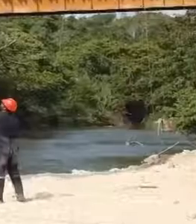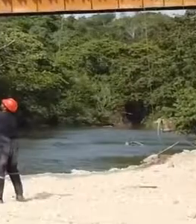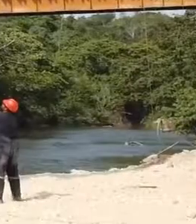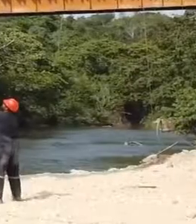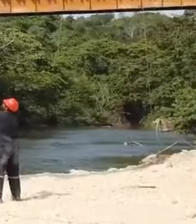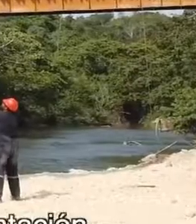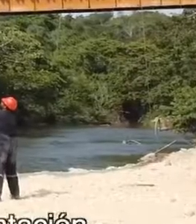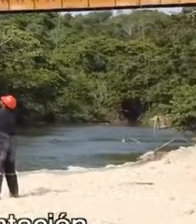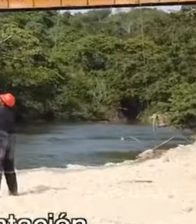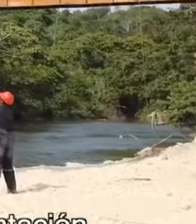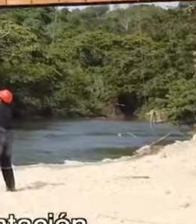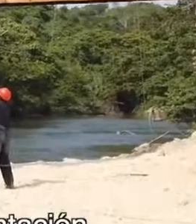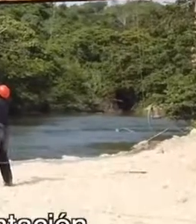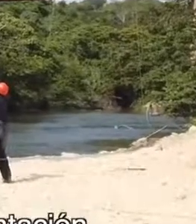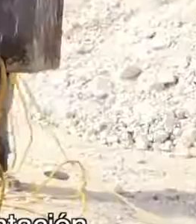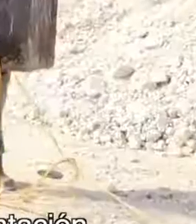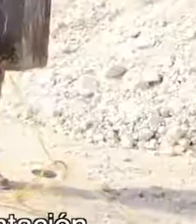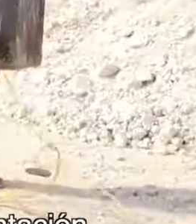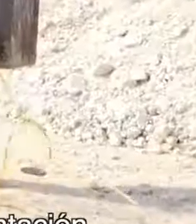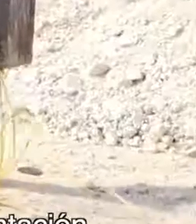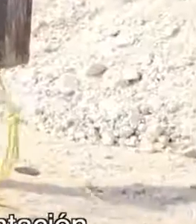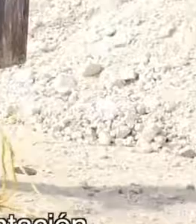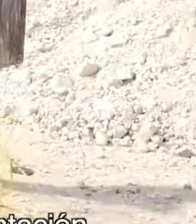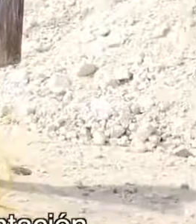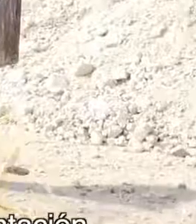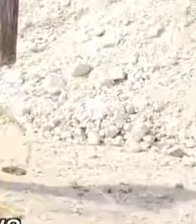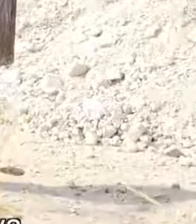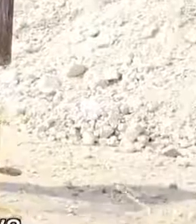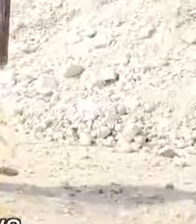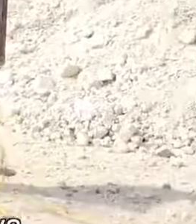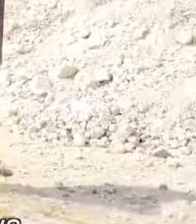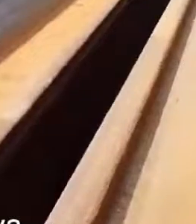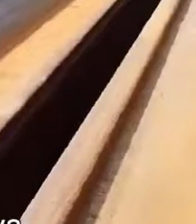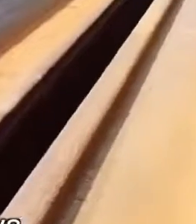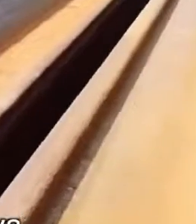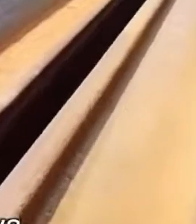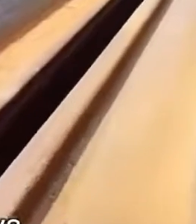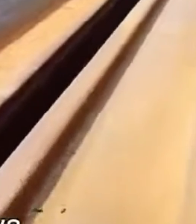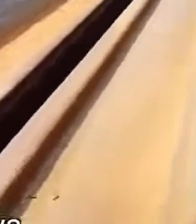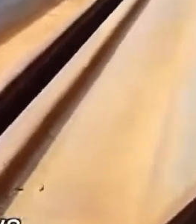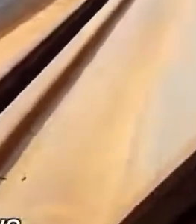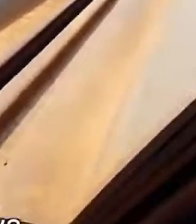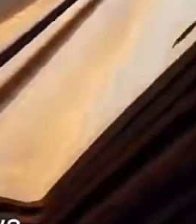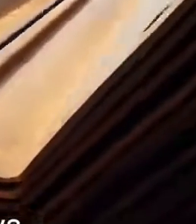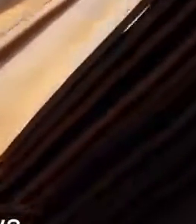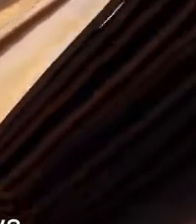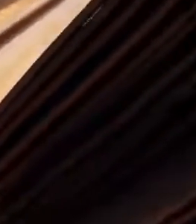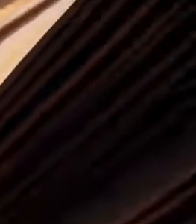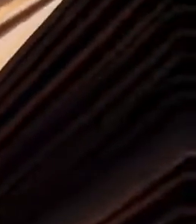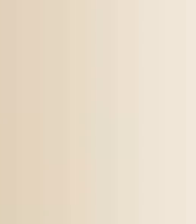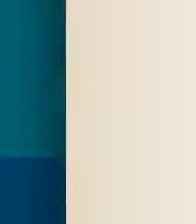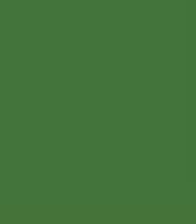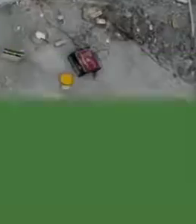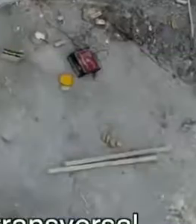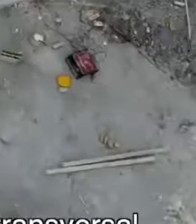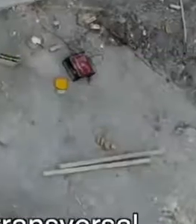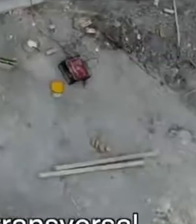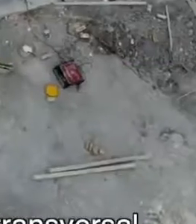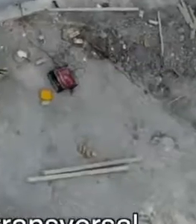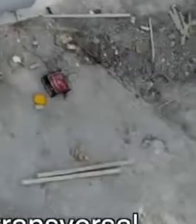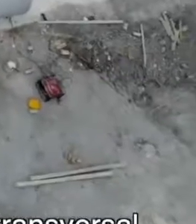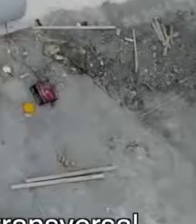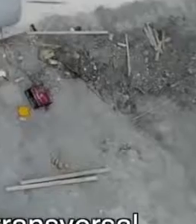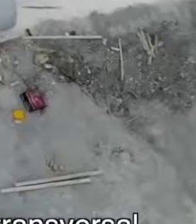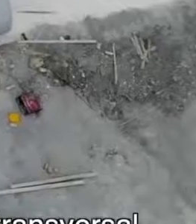río Chacamash, donde posteriormente se realizará la cimentación del viaducto que dará paso al Tren Maya. En el tramo